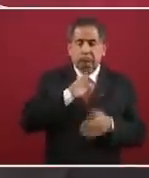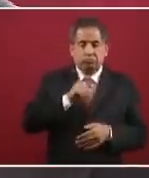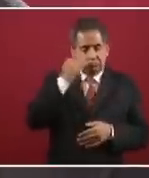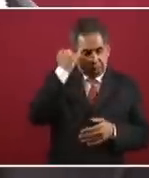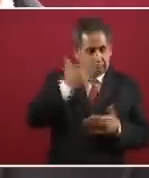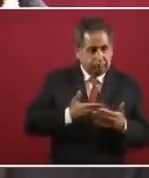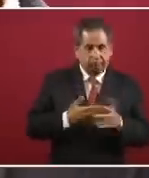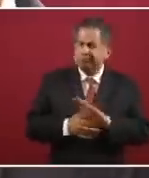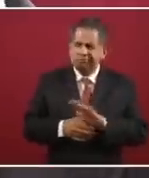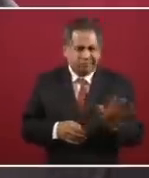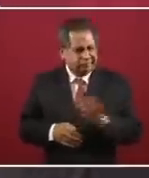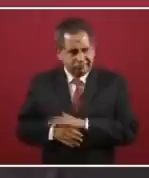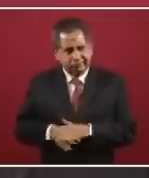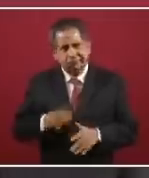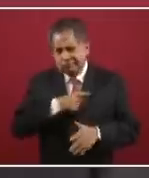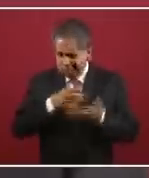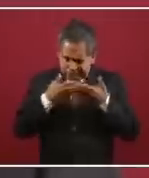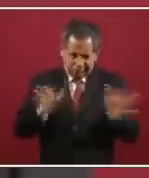al contrario,